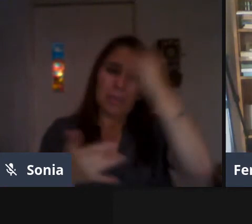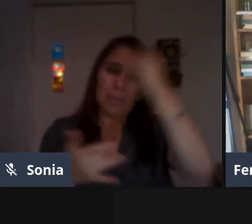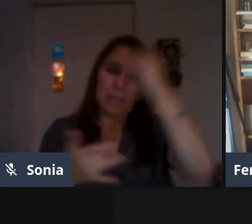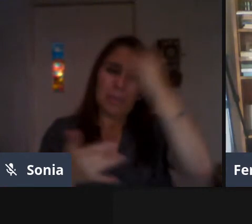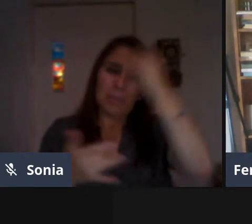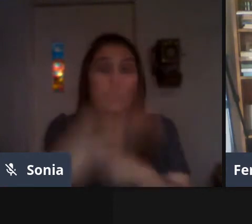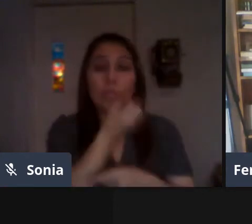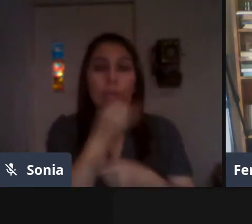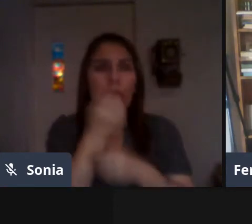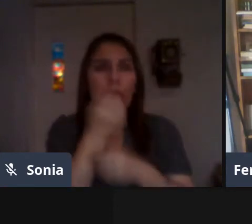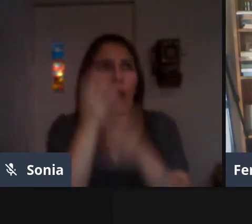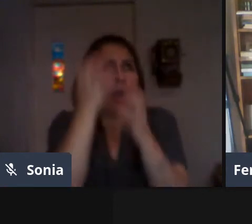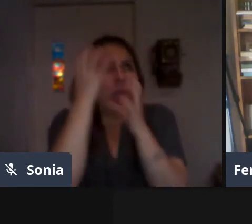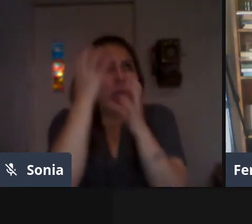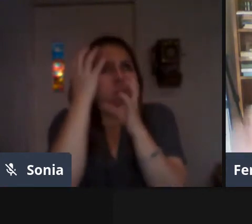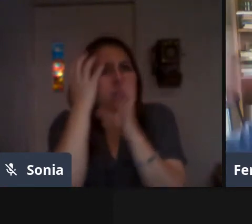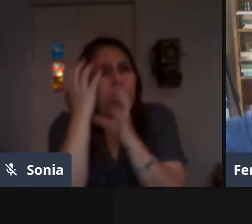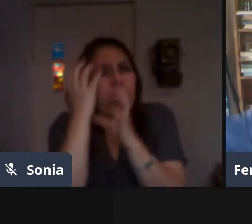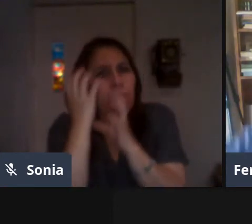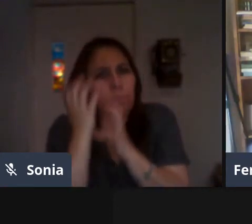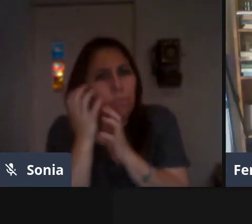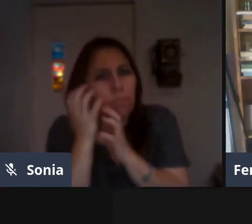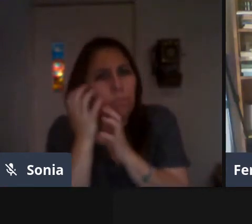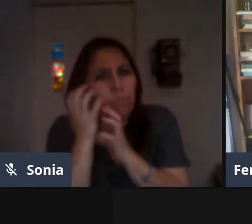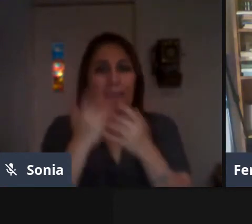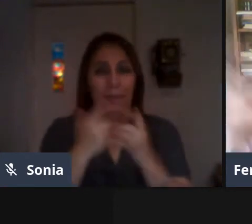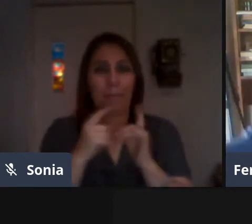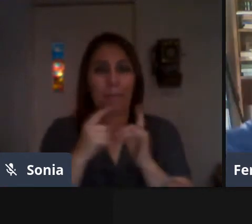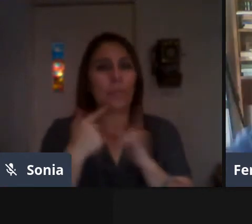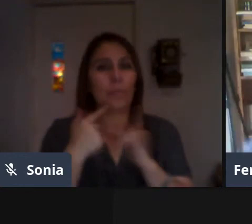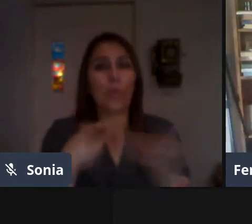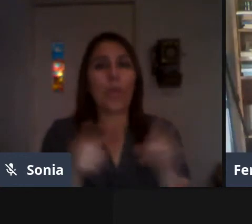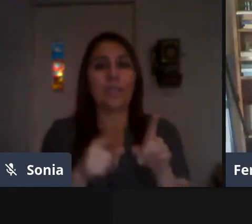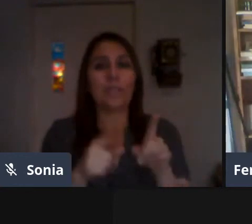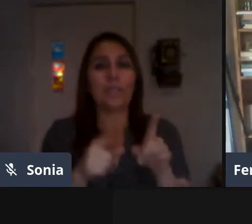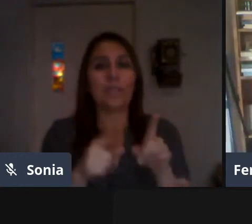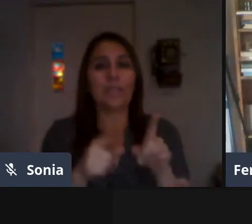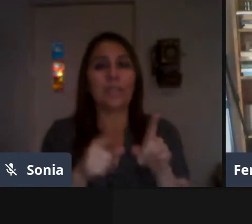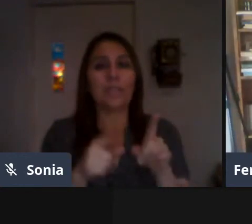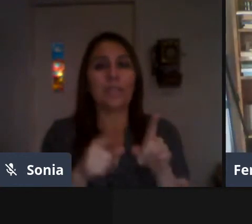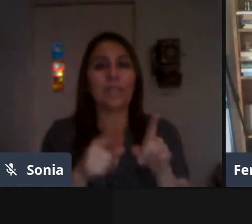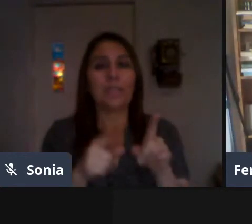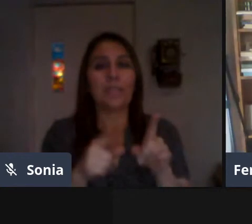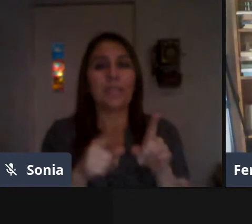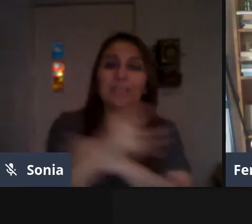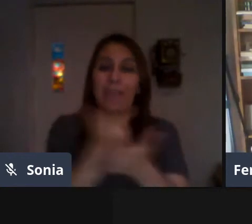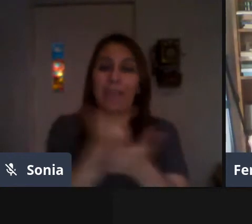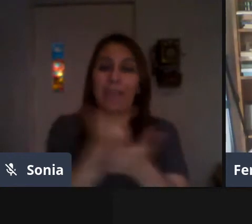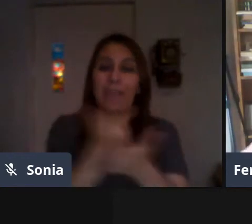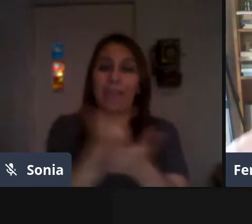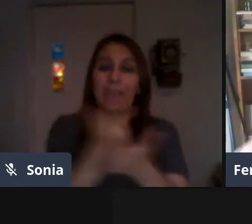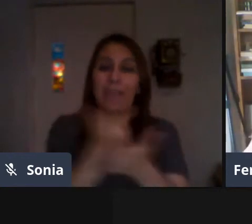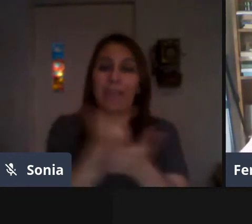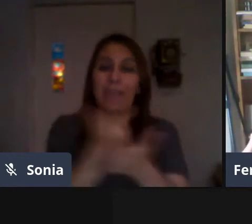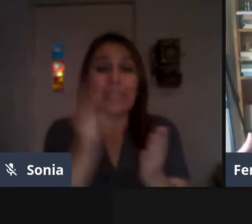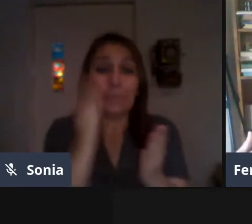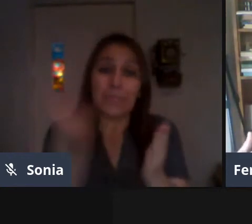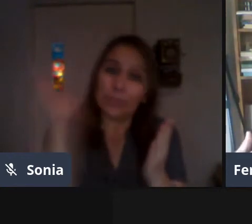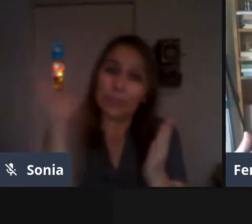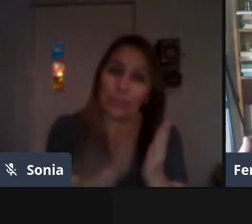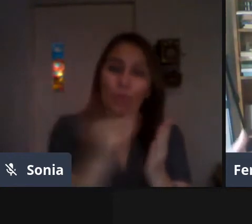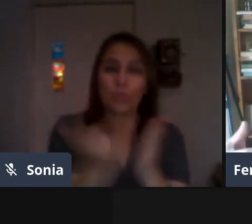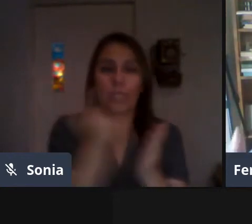no en términos del mensaje del libro sino de la experiencia del lincoln pero yo estoy al asiento